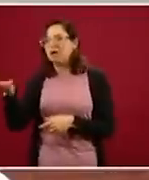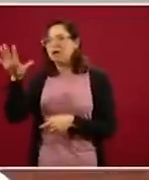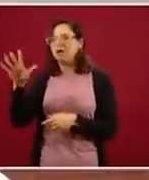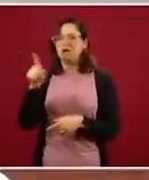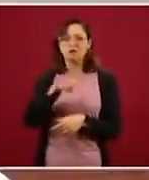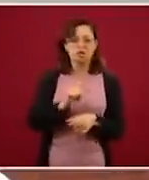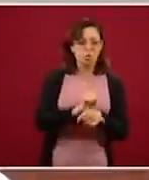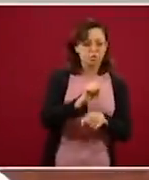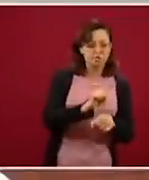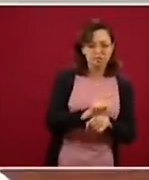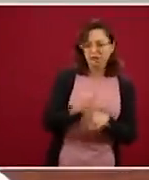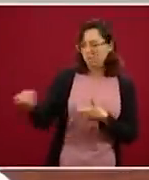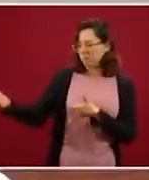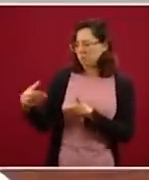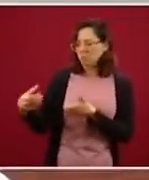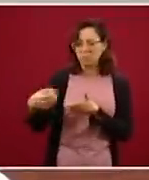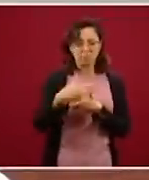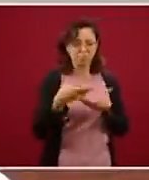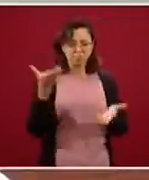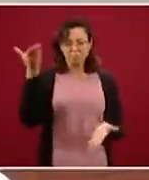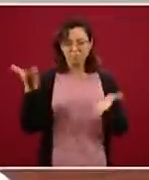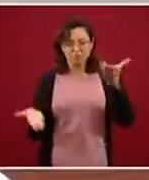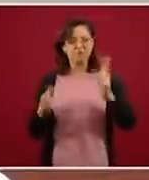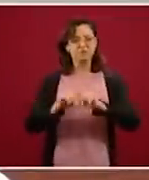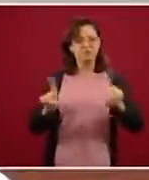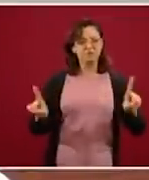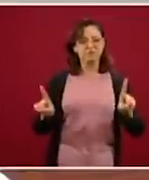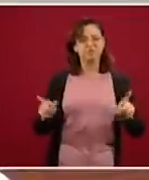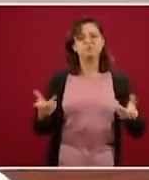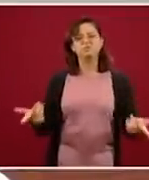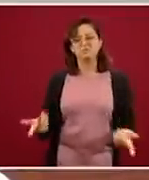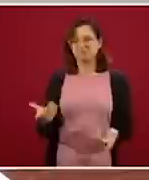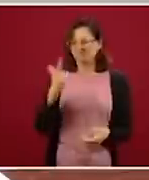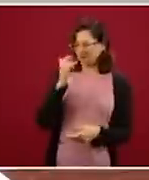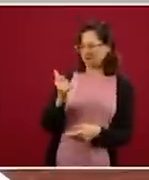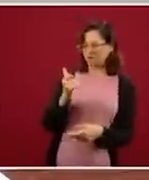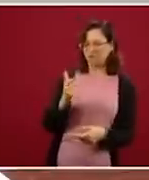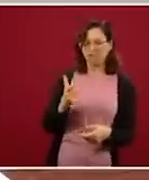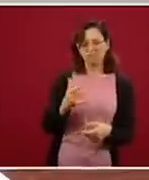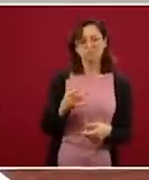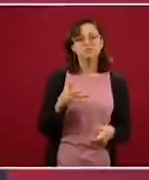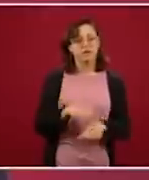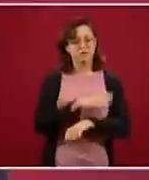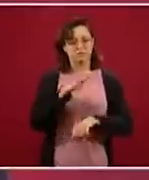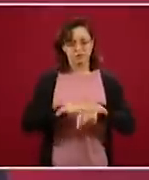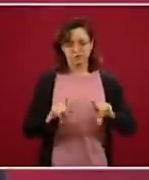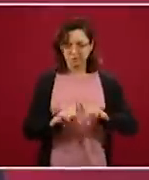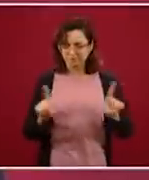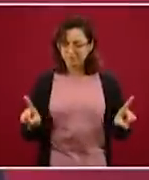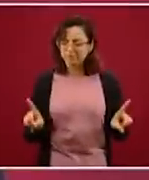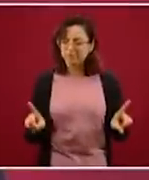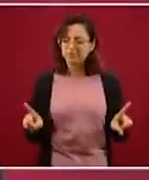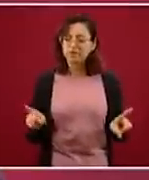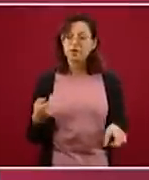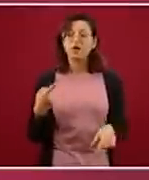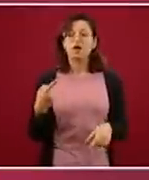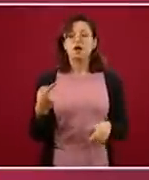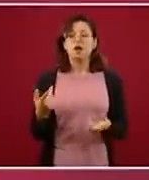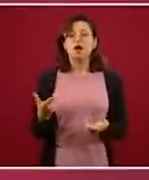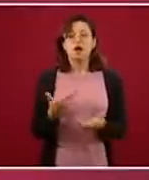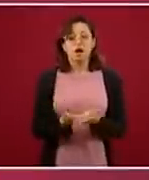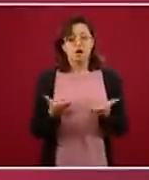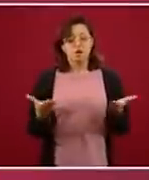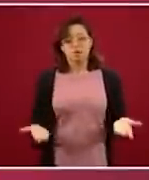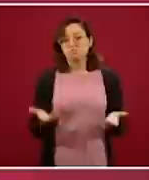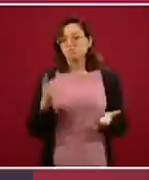ejemplo, únicamente hablando de jurisdicciones, por la inusualidad de las operaciones. Por tanto, ahora, ese modelo